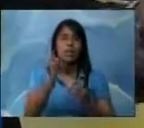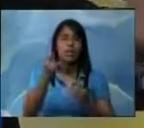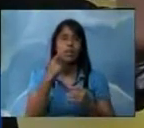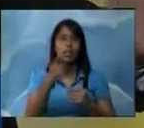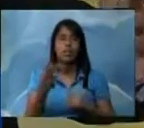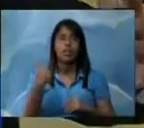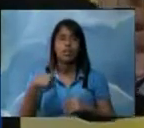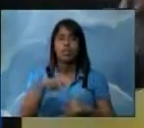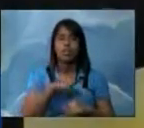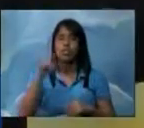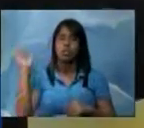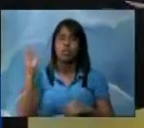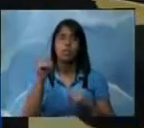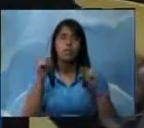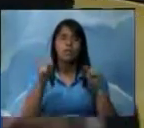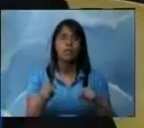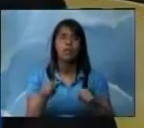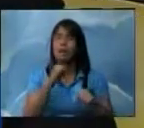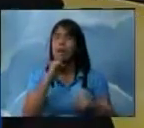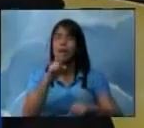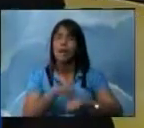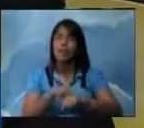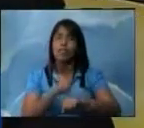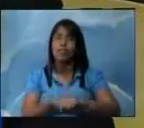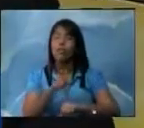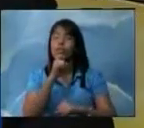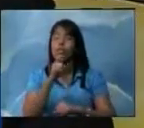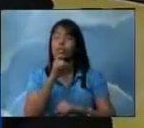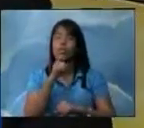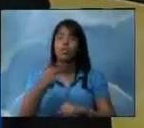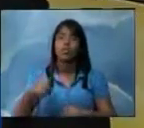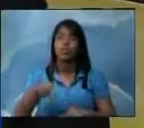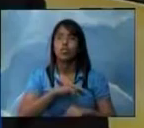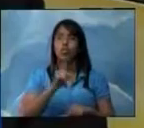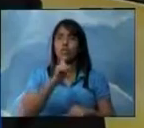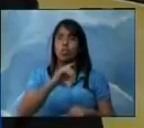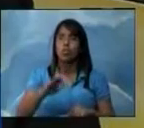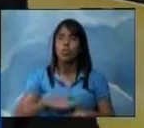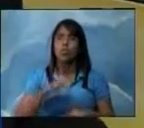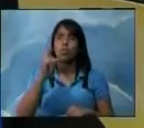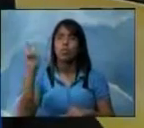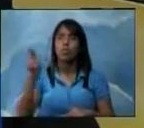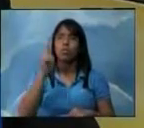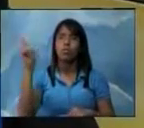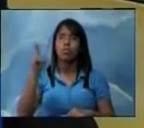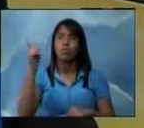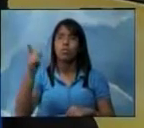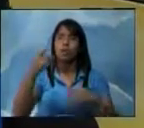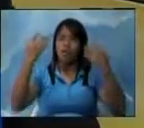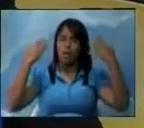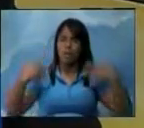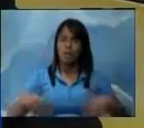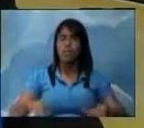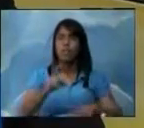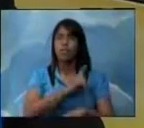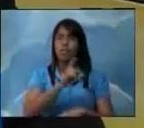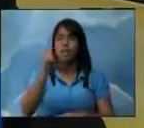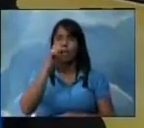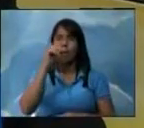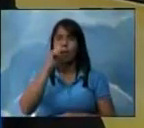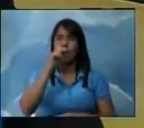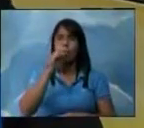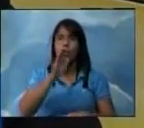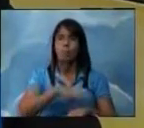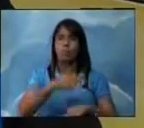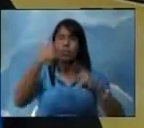decían, nosotros venimos aquí, eran tiempos difíciles, nosotros no podemos usar la vestidura de los hombres, porque